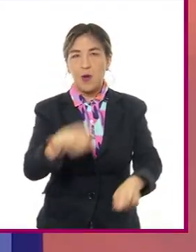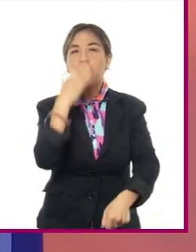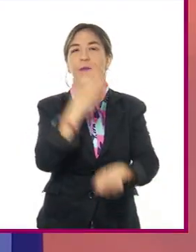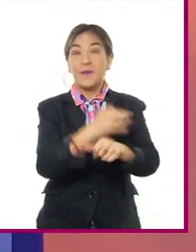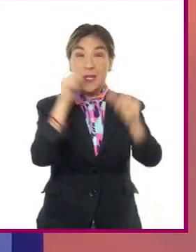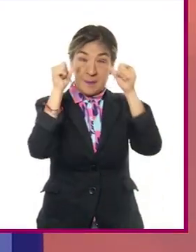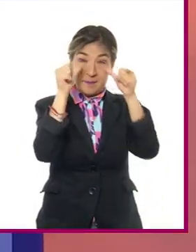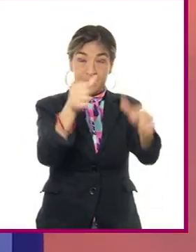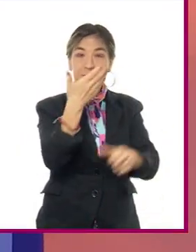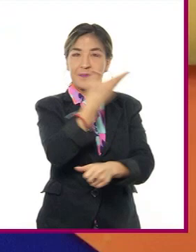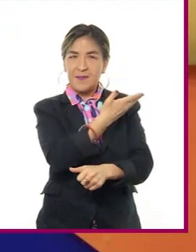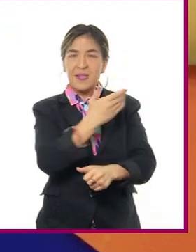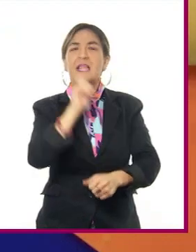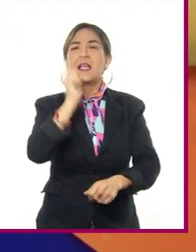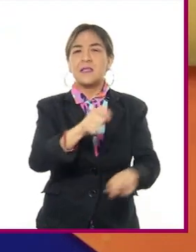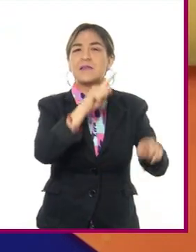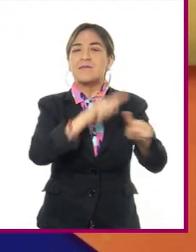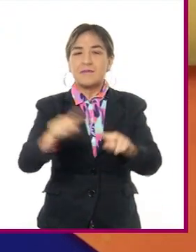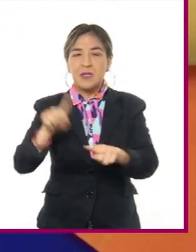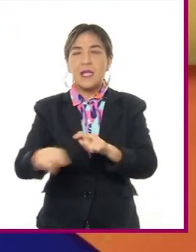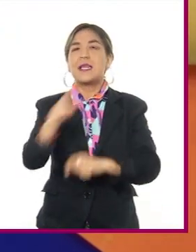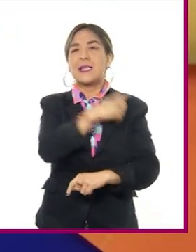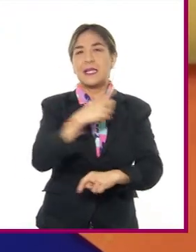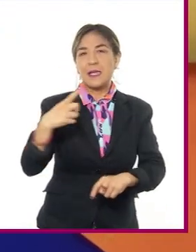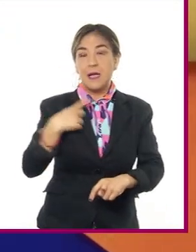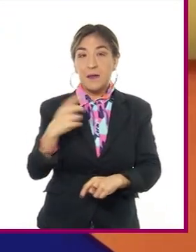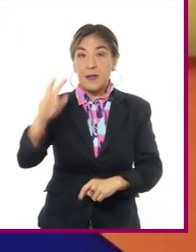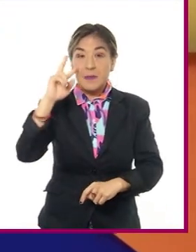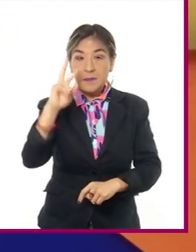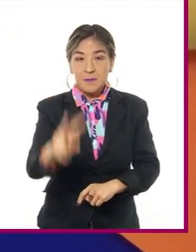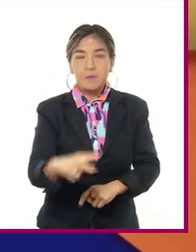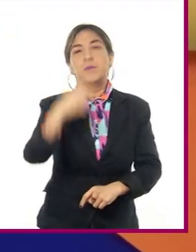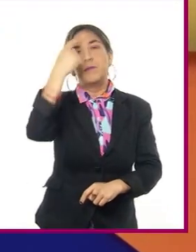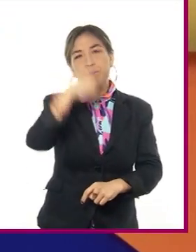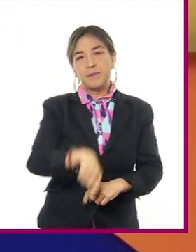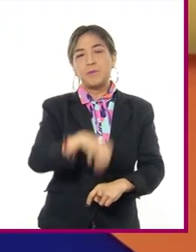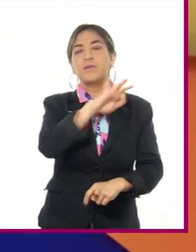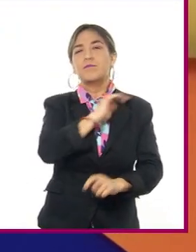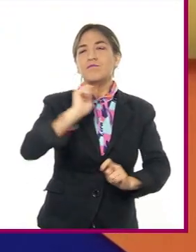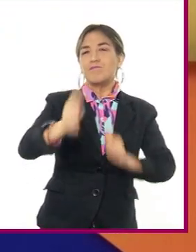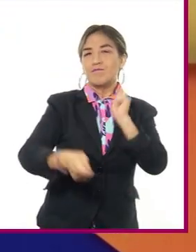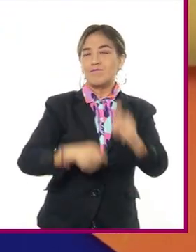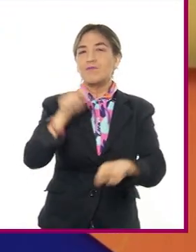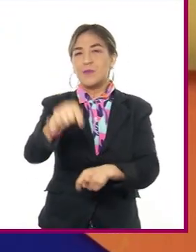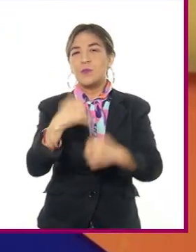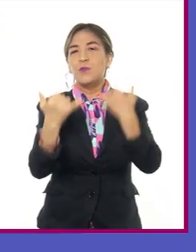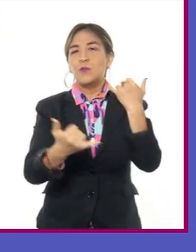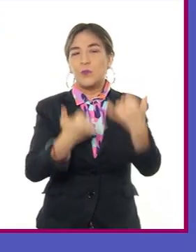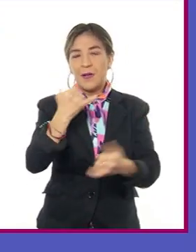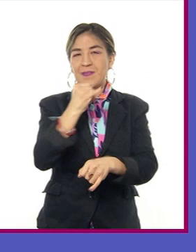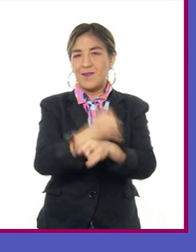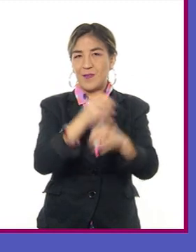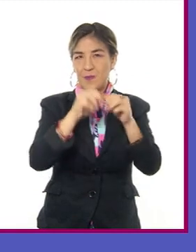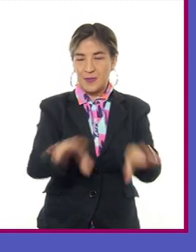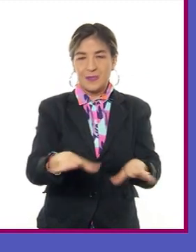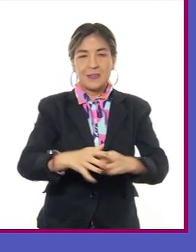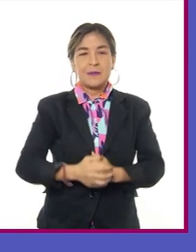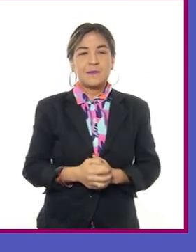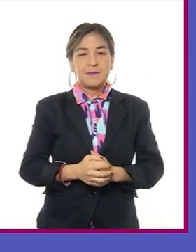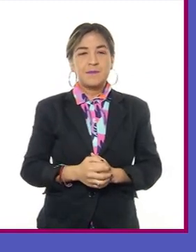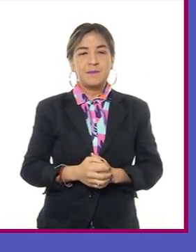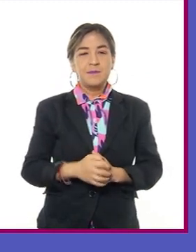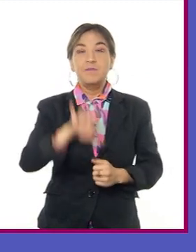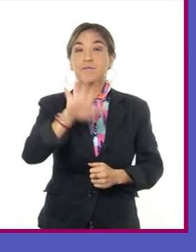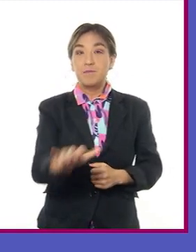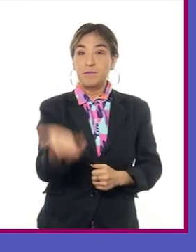Pongamos atención en qué aspectos debemos considerar para interpretar la información. Baloncesto